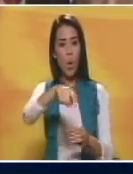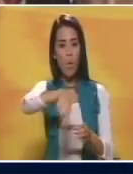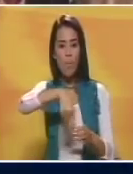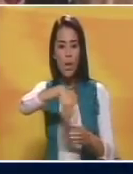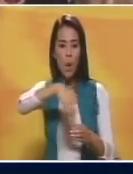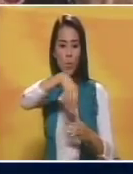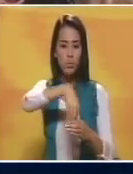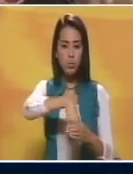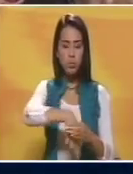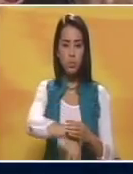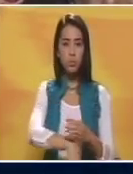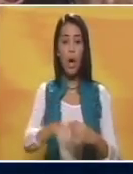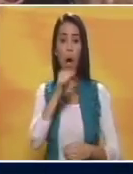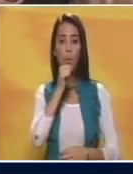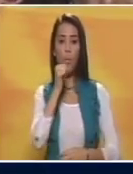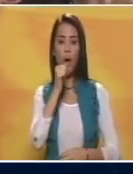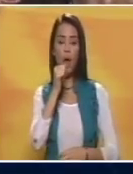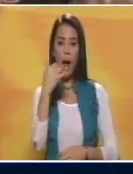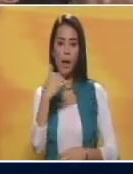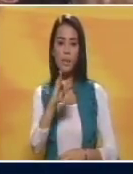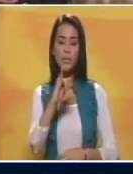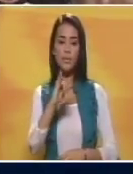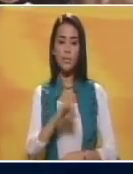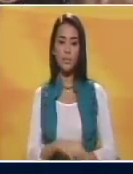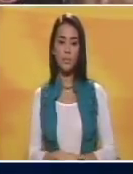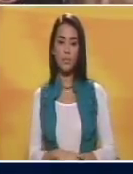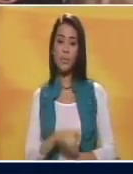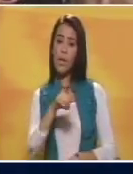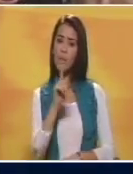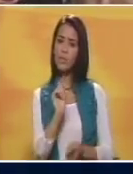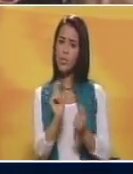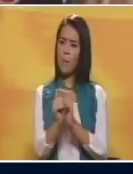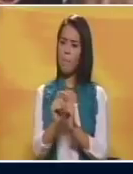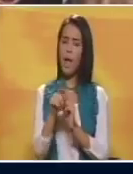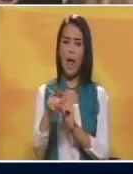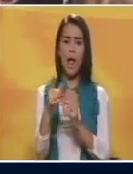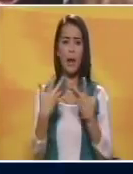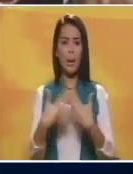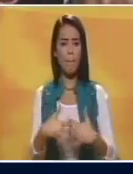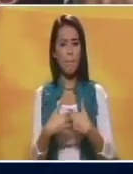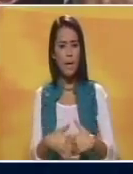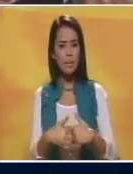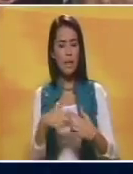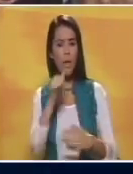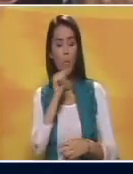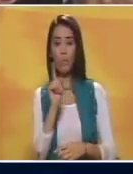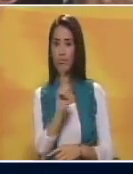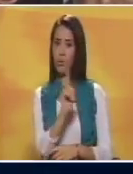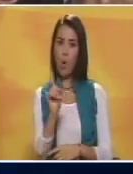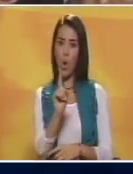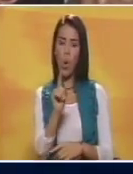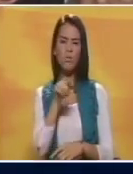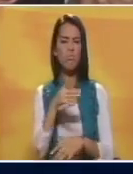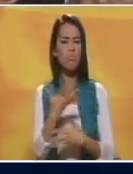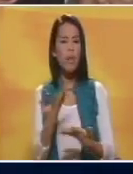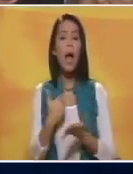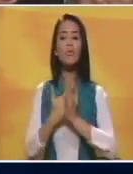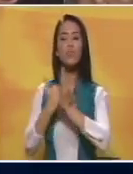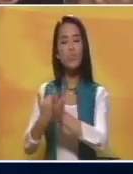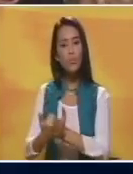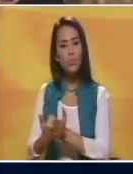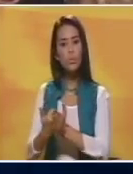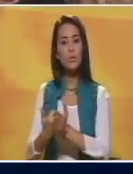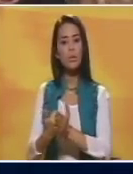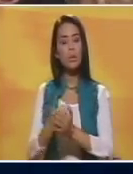agua profunda, que esto no busca sustituir Hidrocapital, lo que busca es ayudar en un